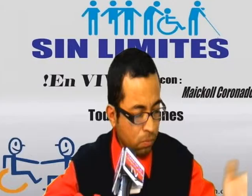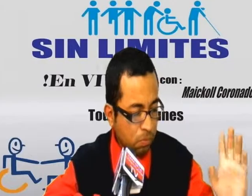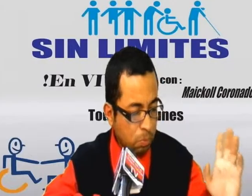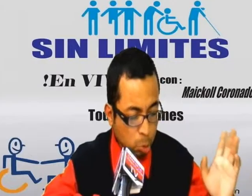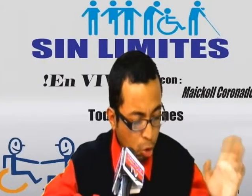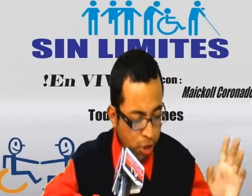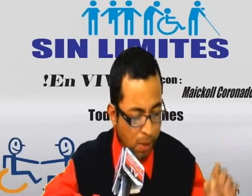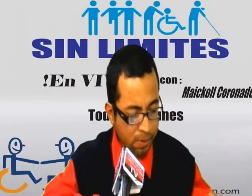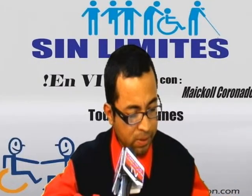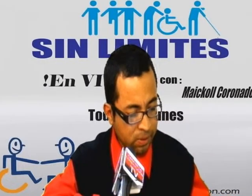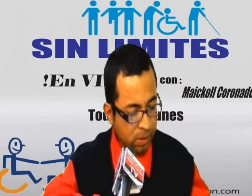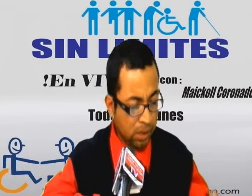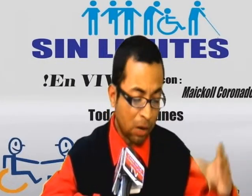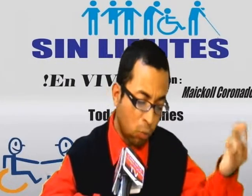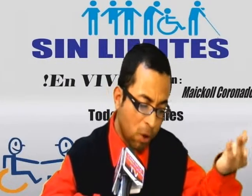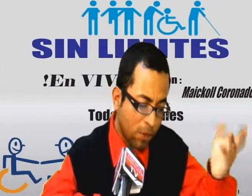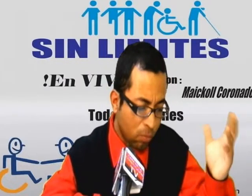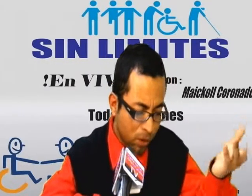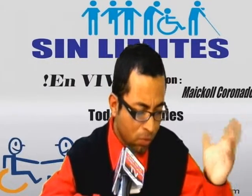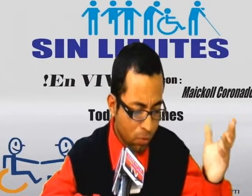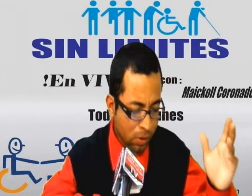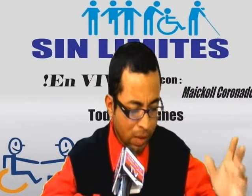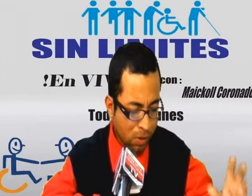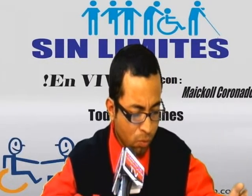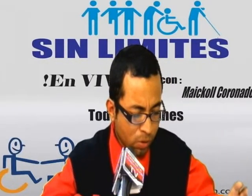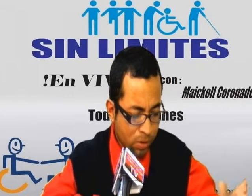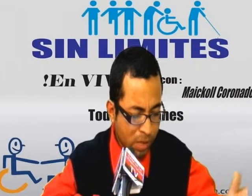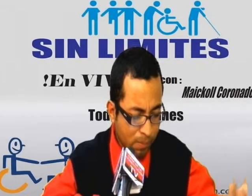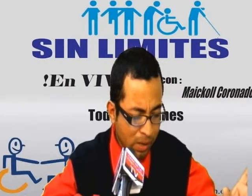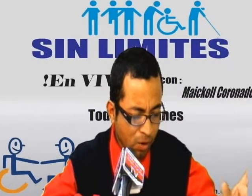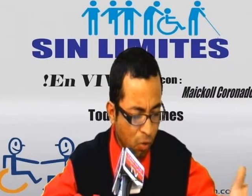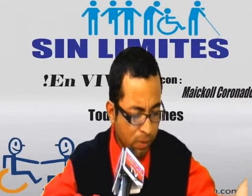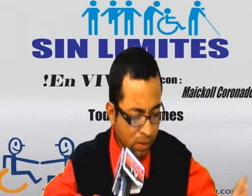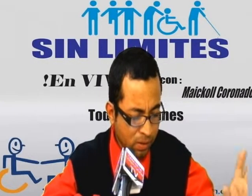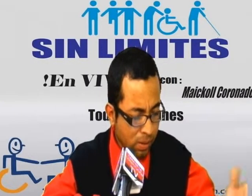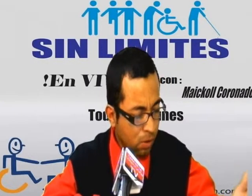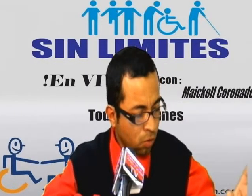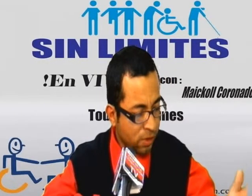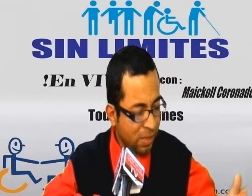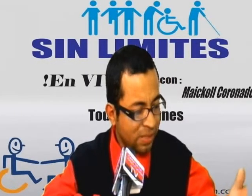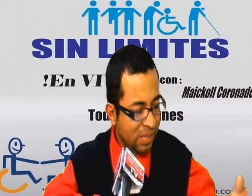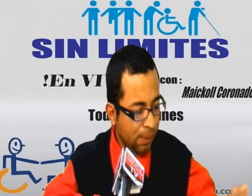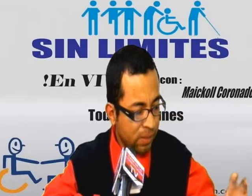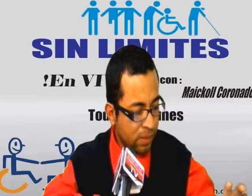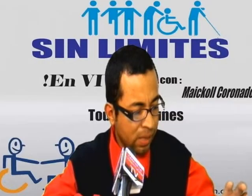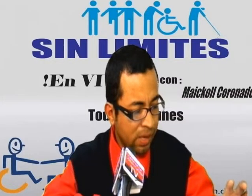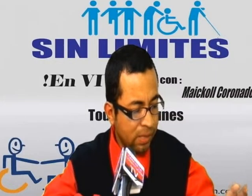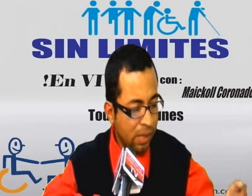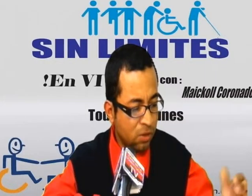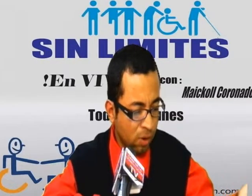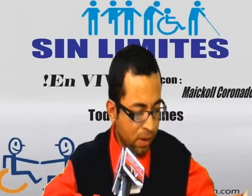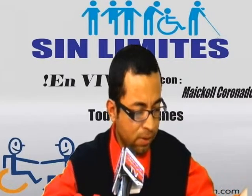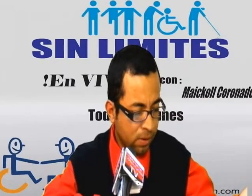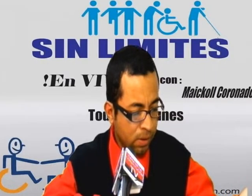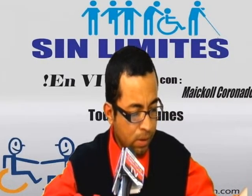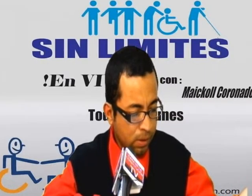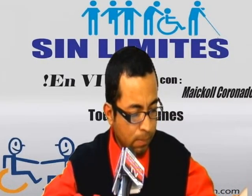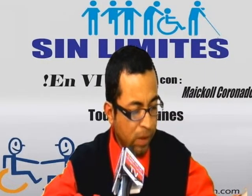Bueno, no saben realmente, y calcula más o menos que hay 100.000 jóvenes con esta discapacidad en edad